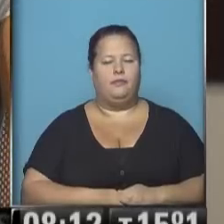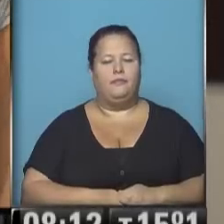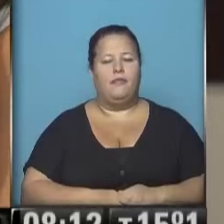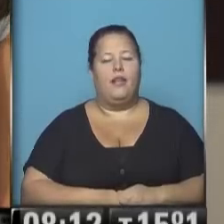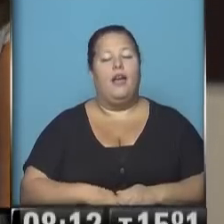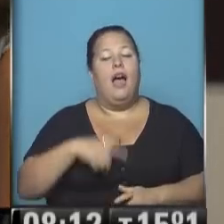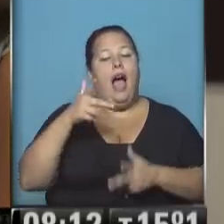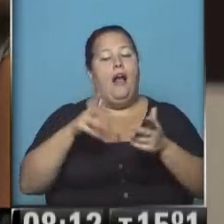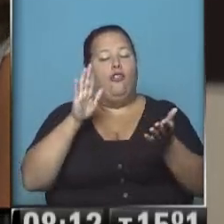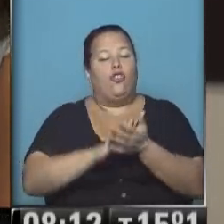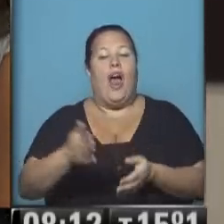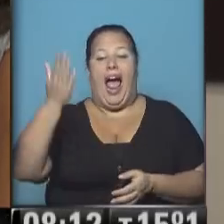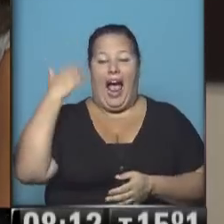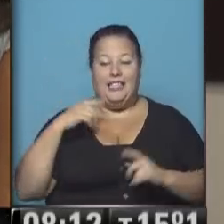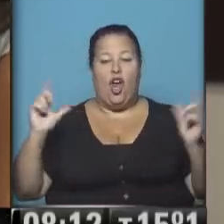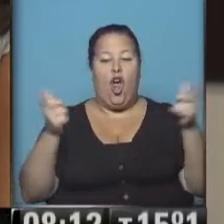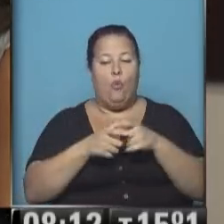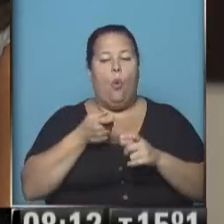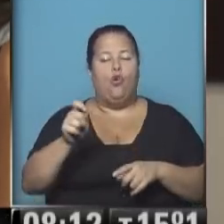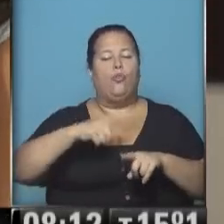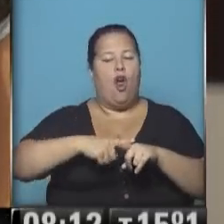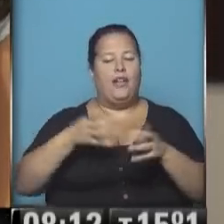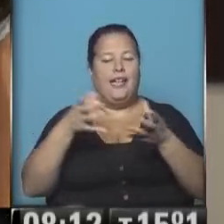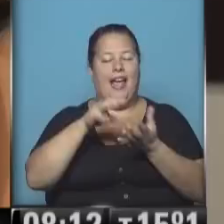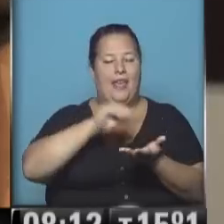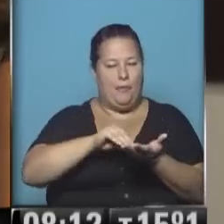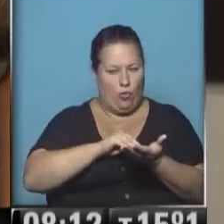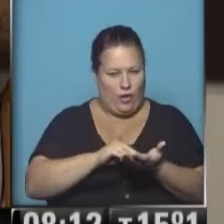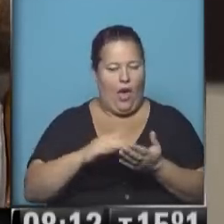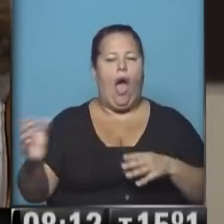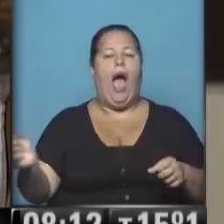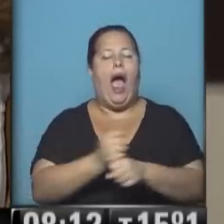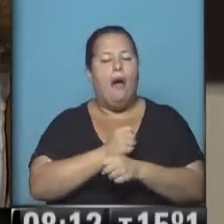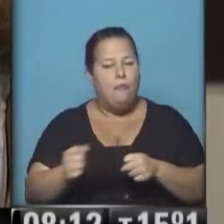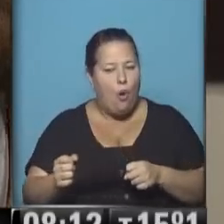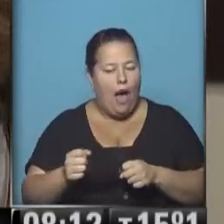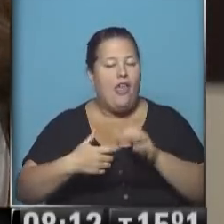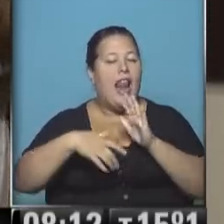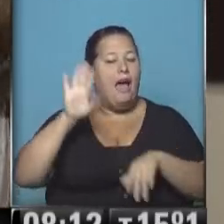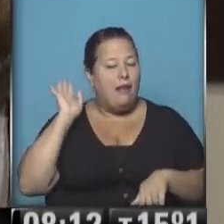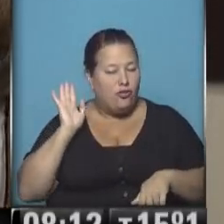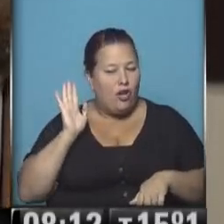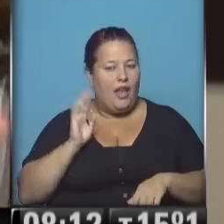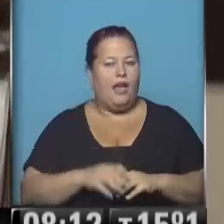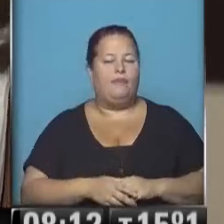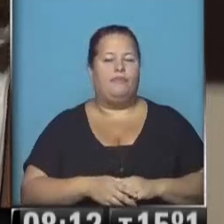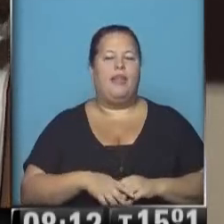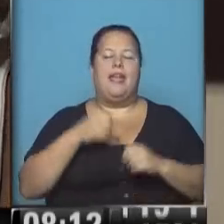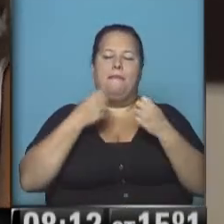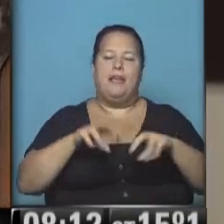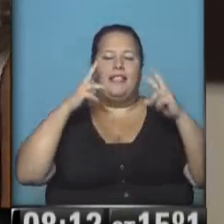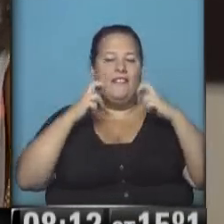a ver hablemos de lo que pasó ayer en la comisión de juicio político de la cámara de diputados se aprobó por mayoría abrir una